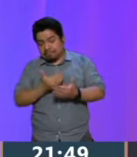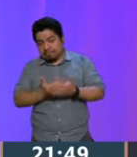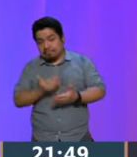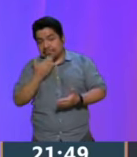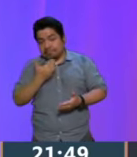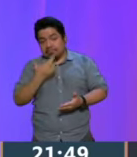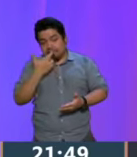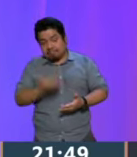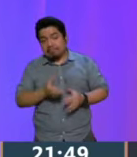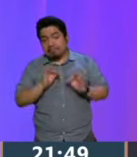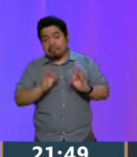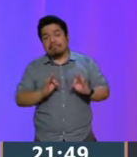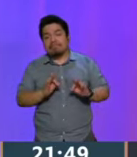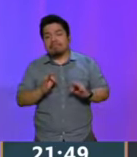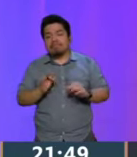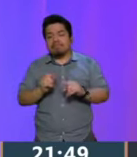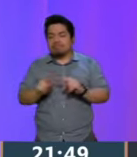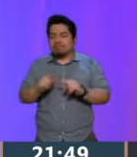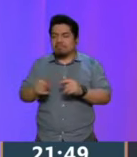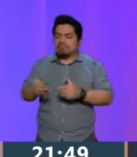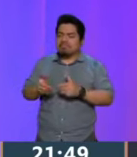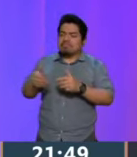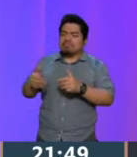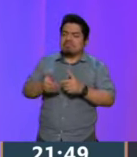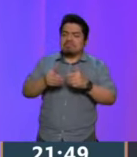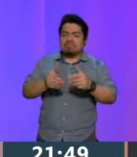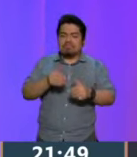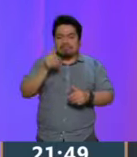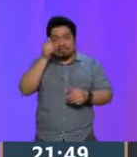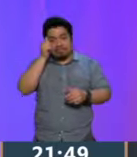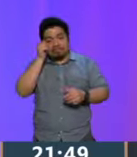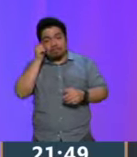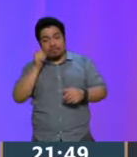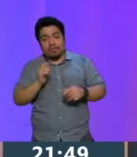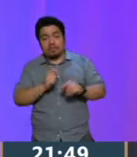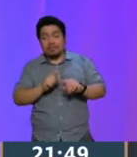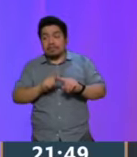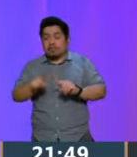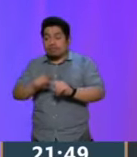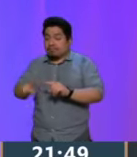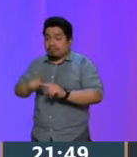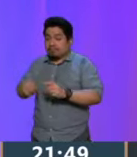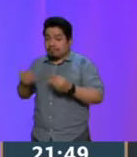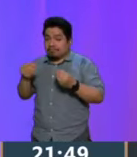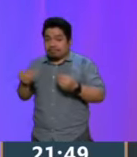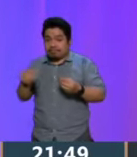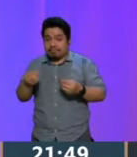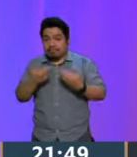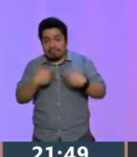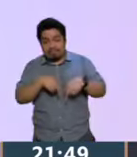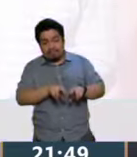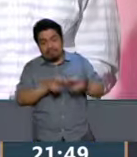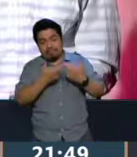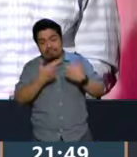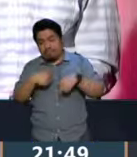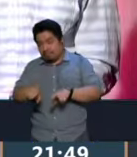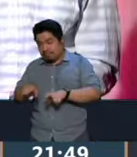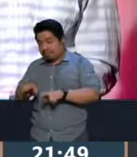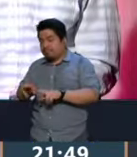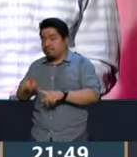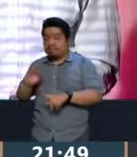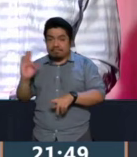Entonces, yo sí he escuchado en la calle que va a haber como mucho voto diferenciado en cuanto a sus representantes locales, a sus